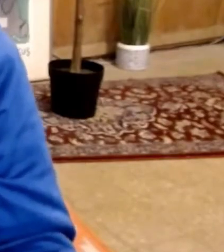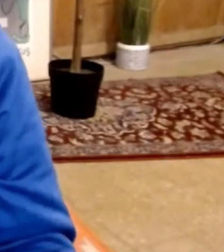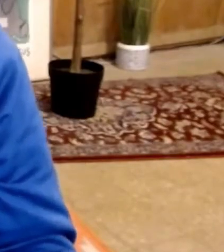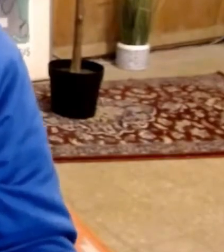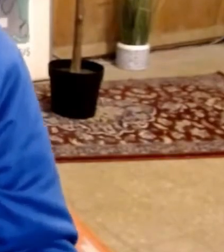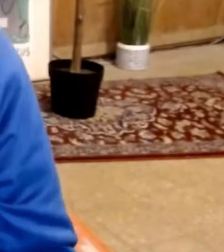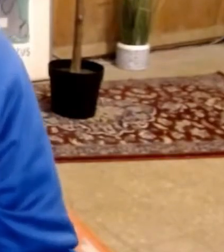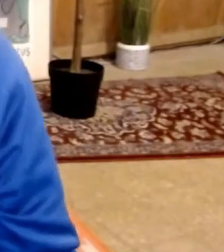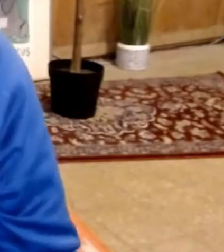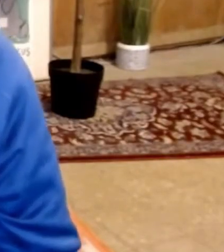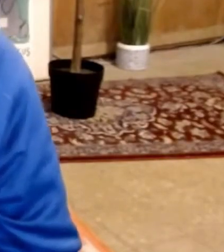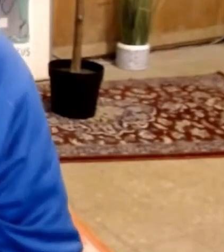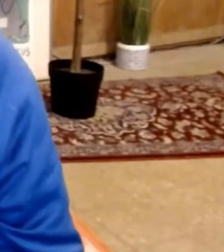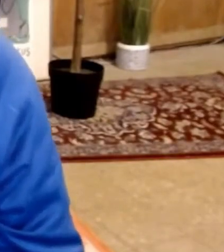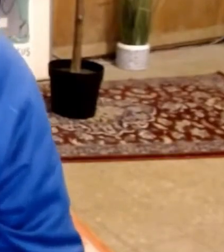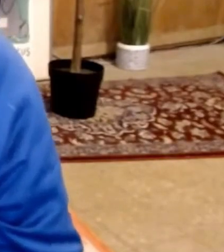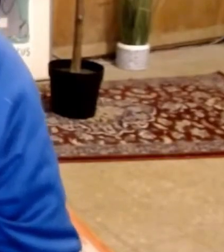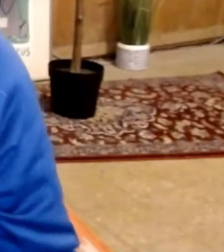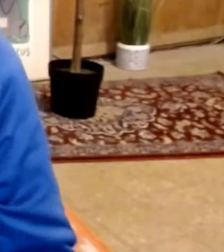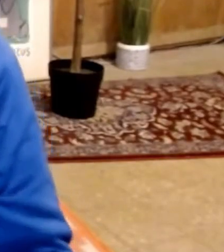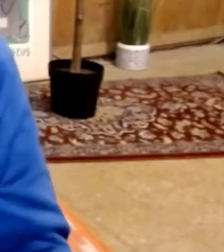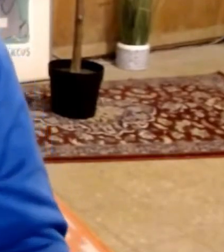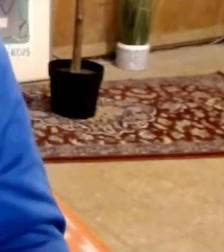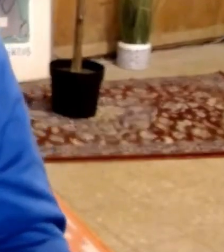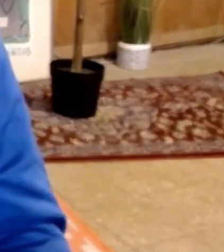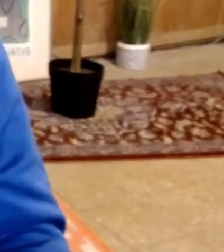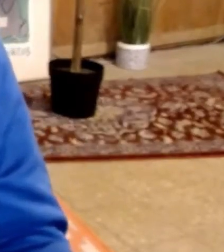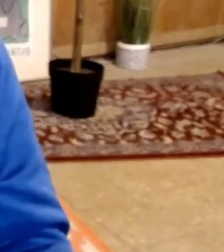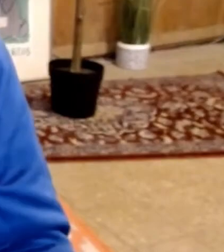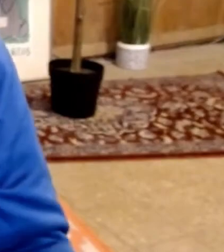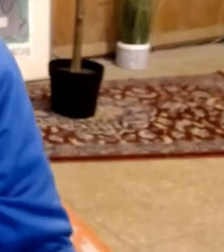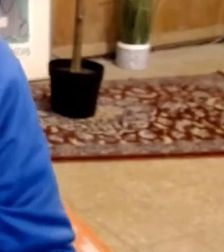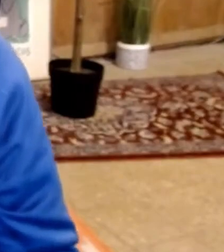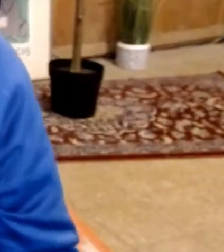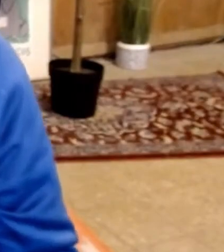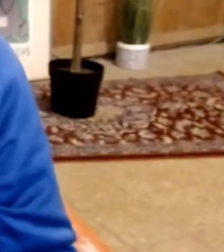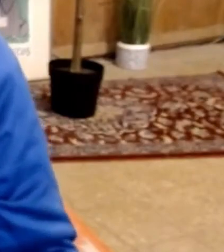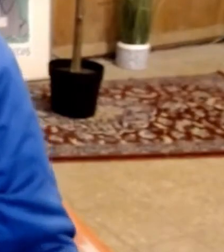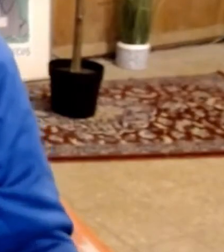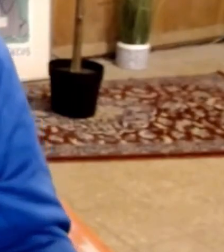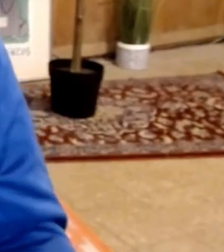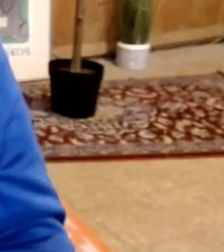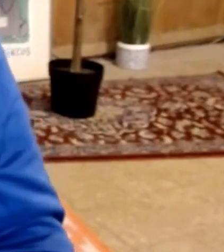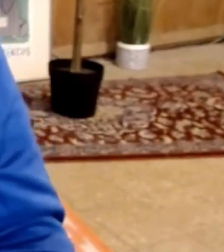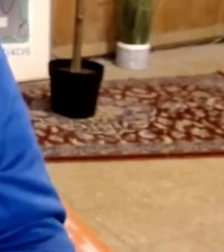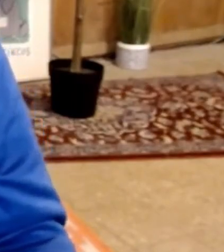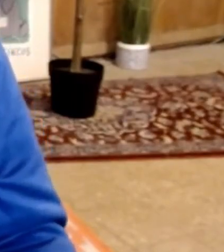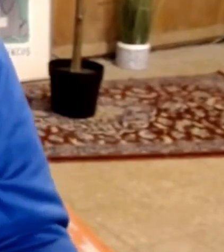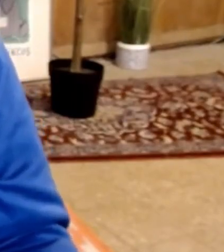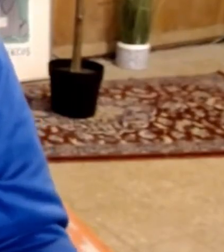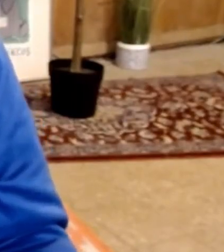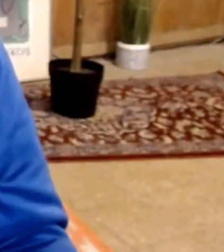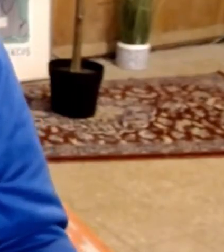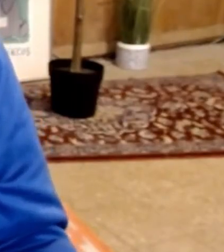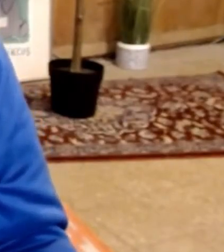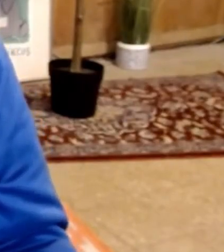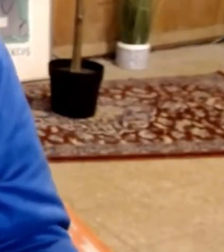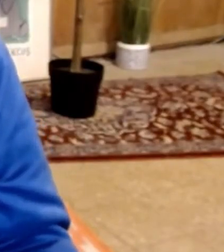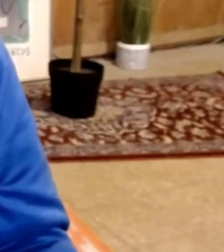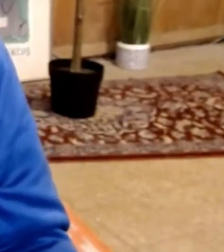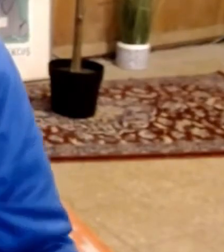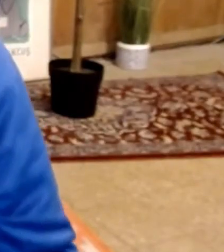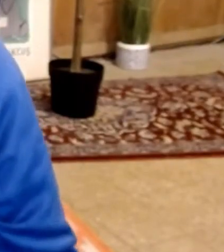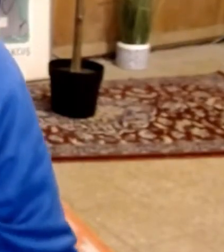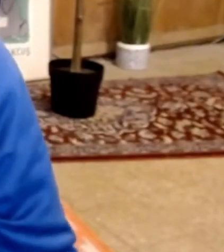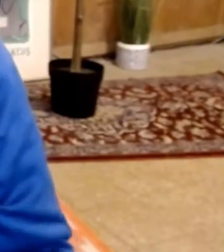Gortari, Ernesto Zedillo Ponce de León, Vicente Fox Quesada, Felipe del Sagrado Corazón de Jesús